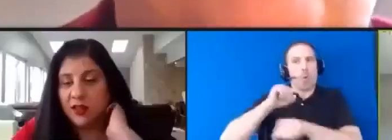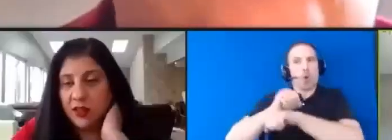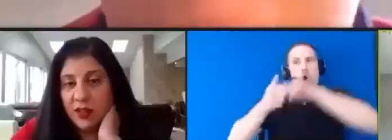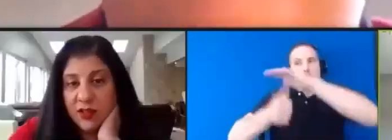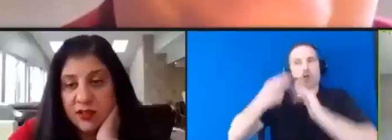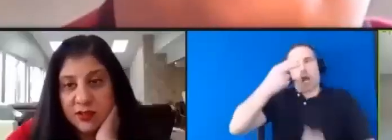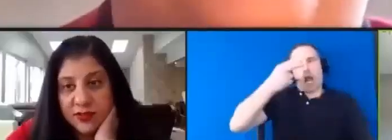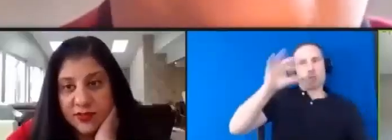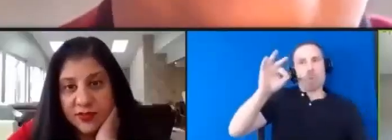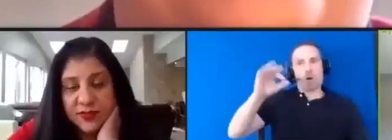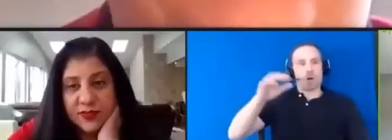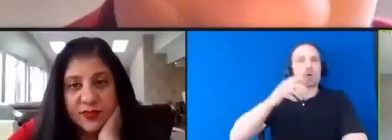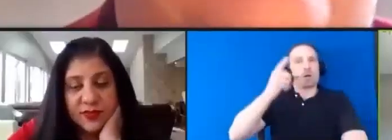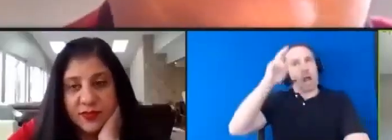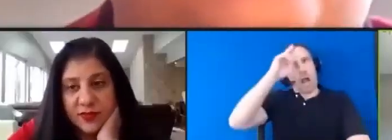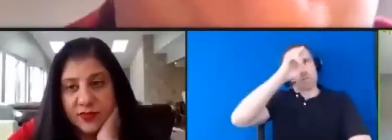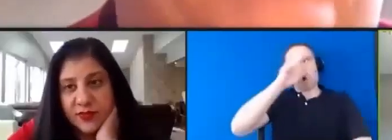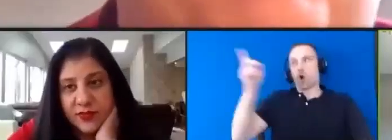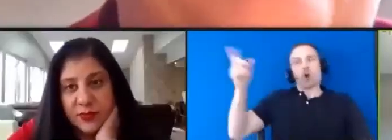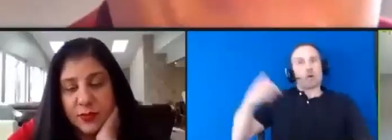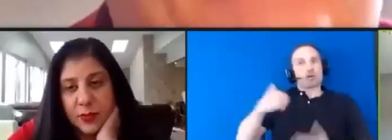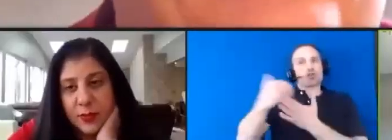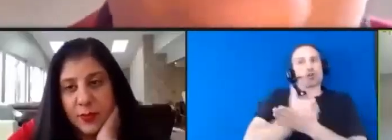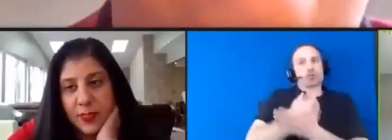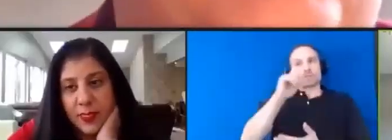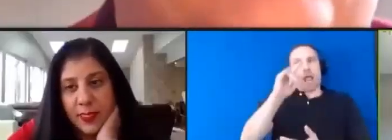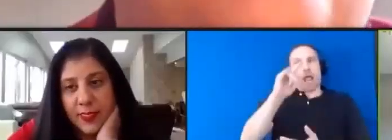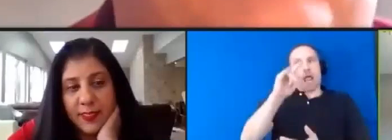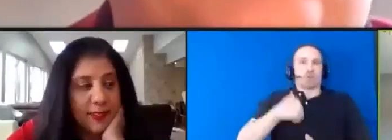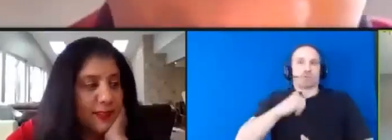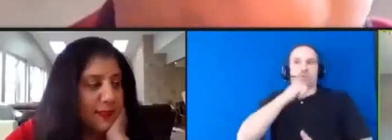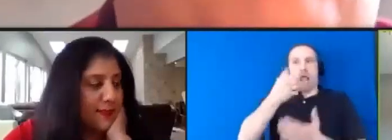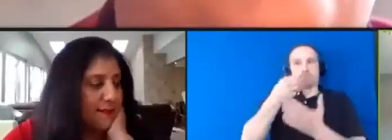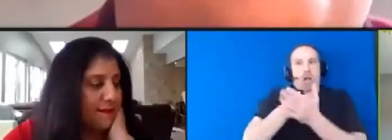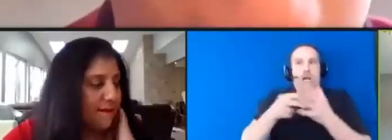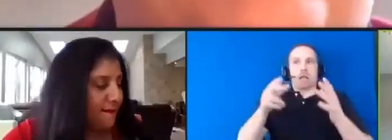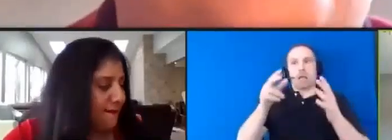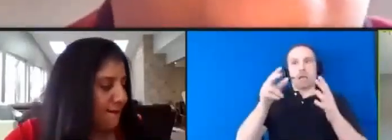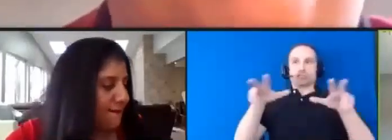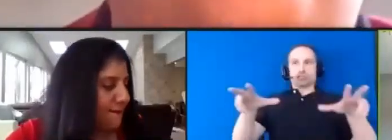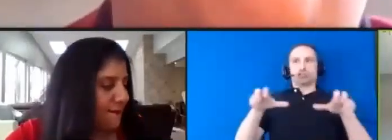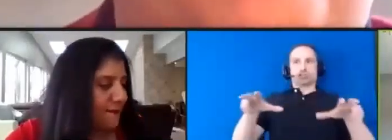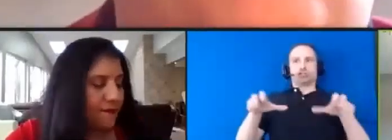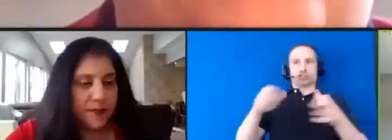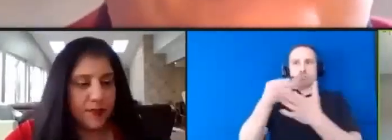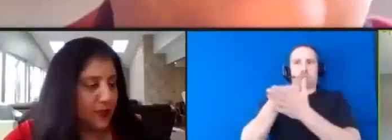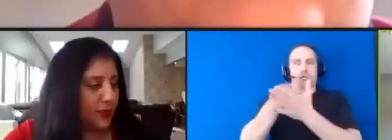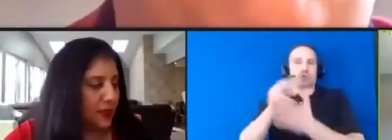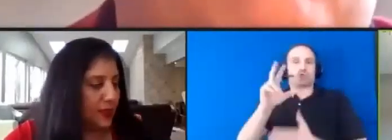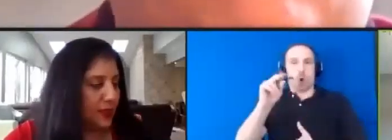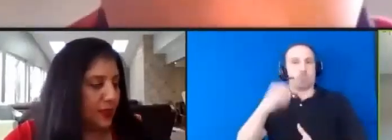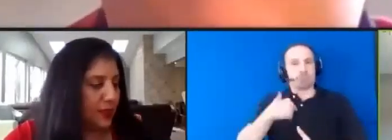nacida buena para traer más vacunas aquí así que quiero que todos sepan que aunque he hecho